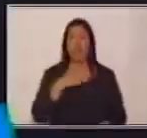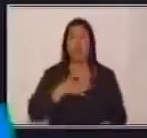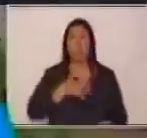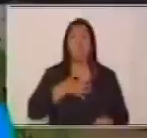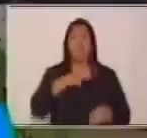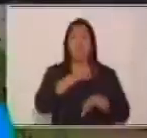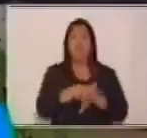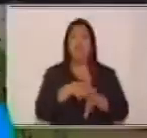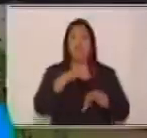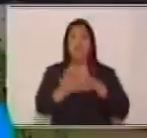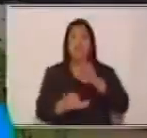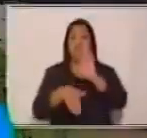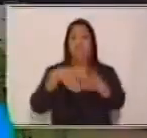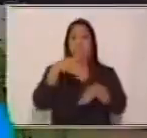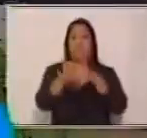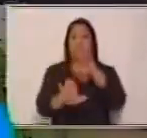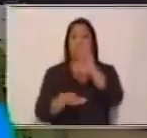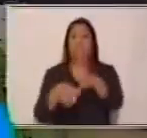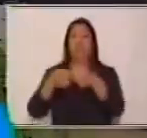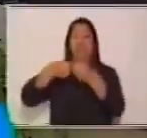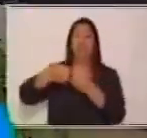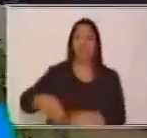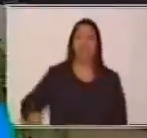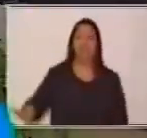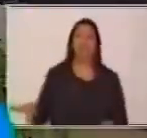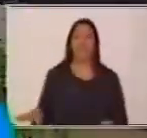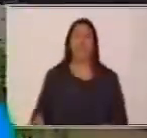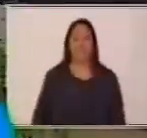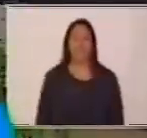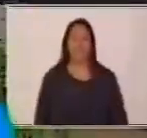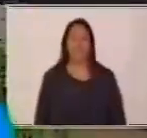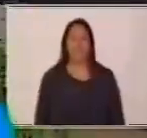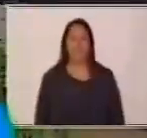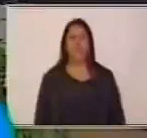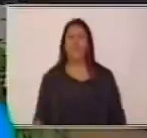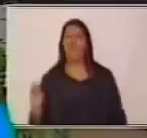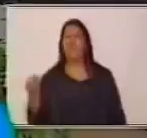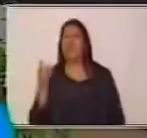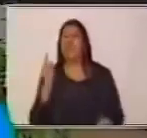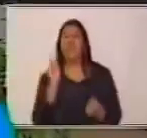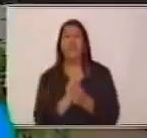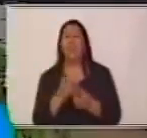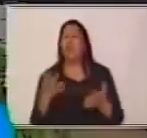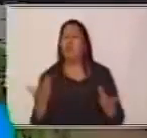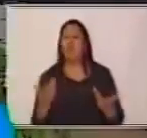perdidos. ¿Y qué es lo que encuentras acá? Estamos utilizando una